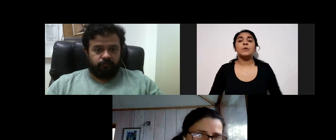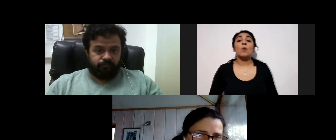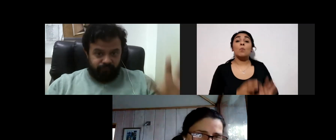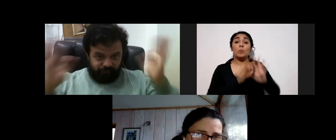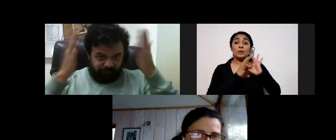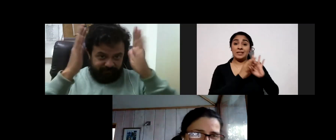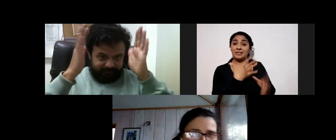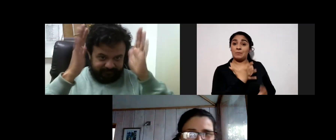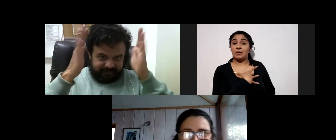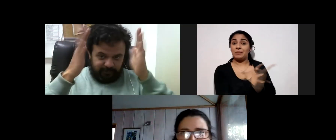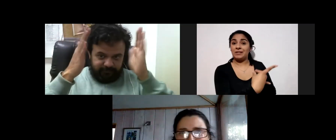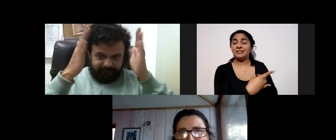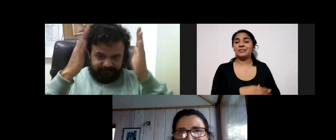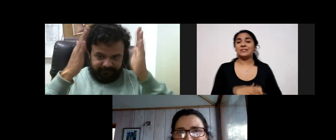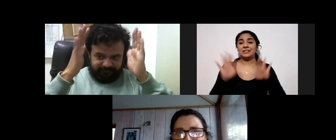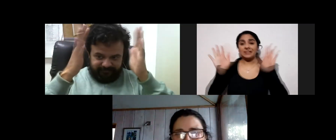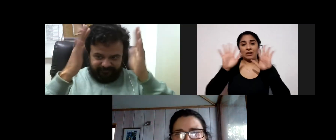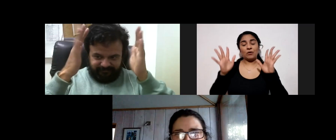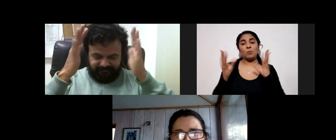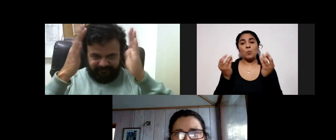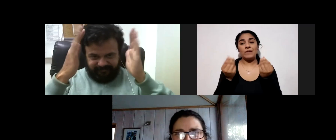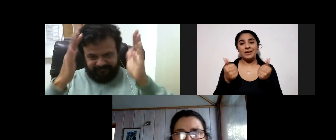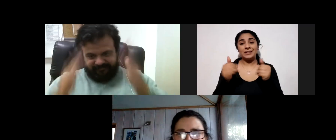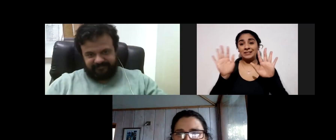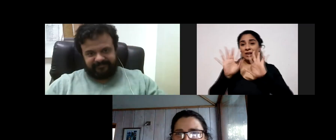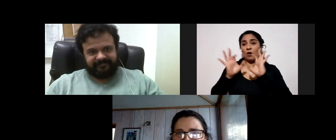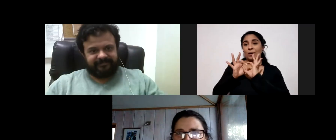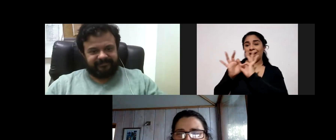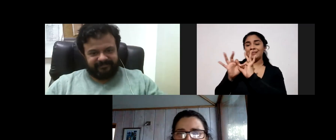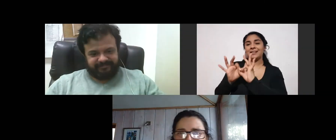bien. Gracias, Fernando.